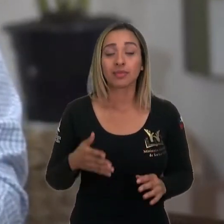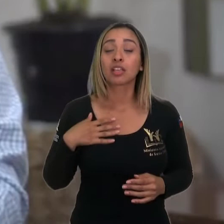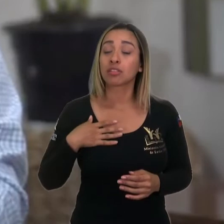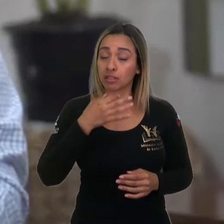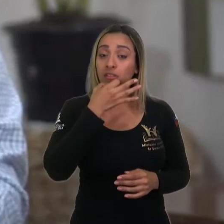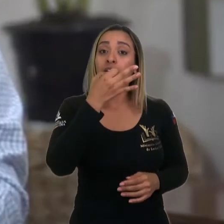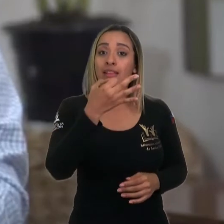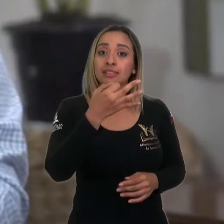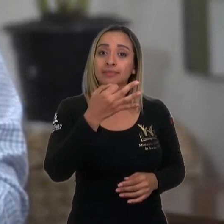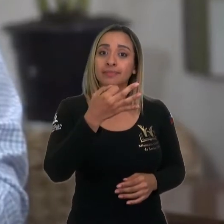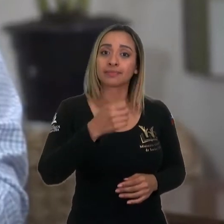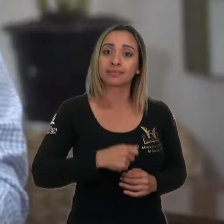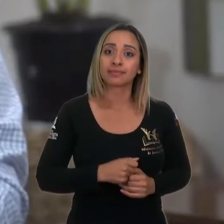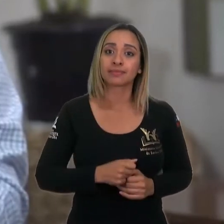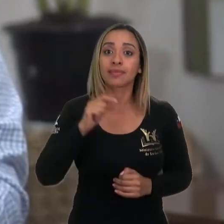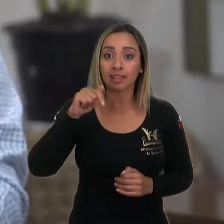esta vida golpea, ¿sabes?